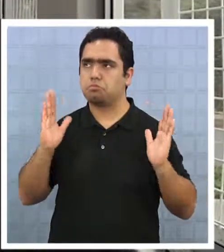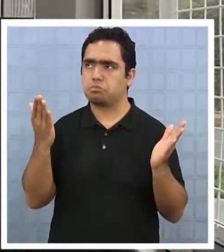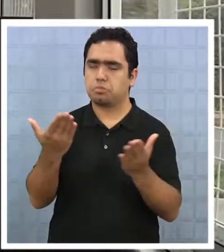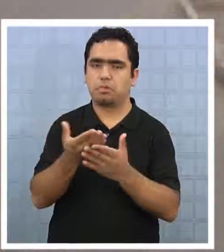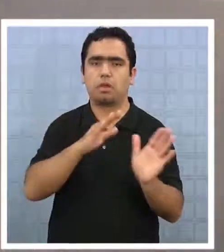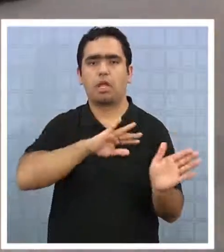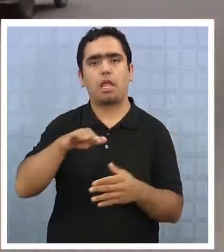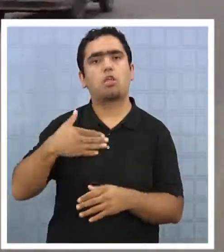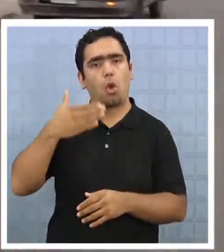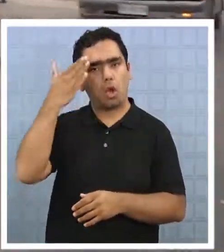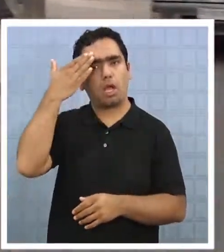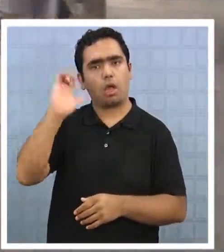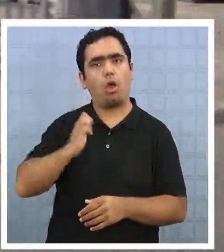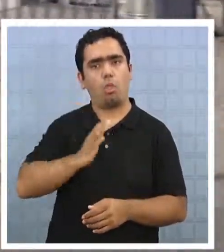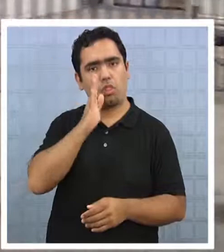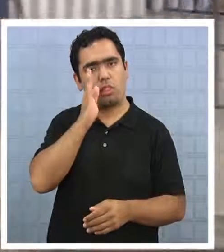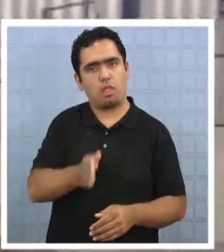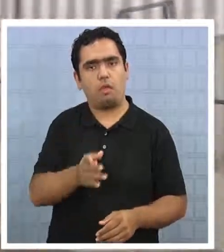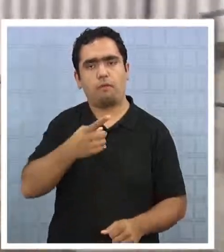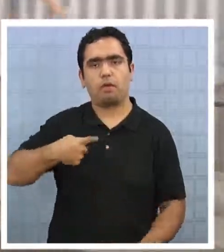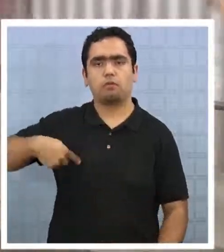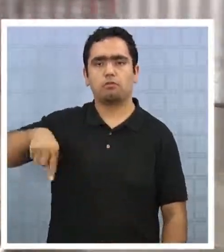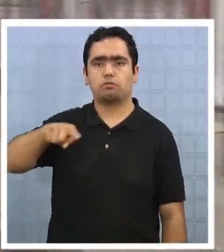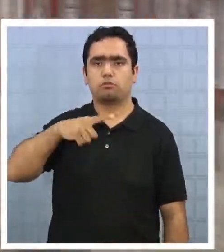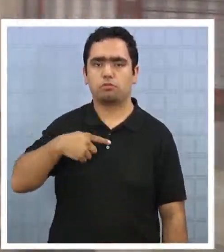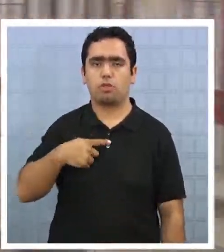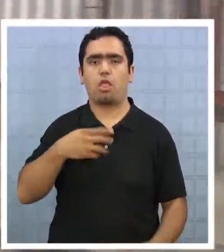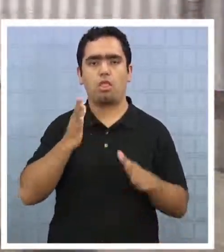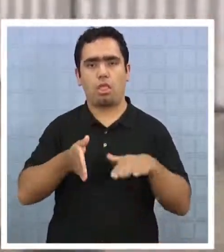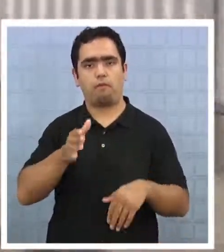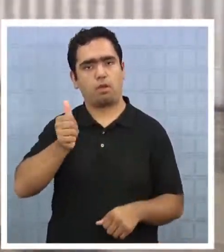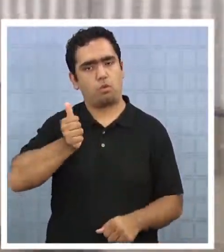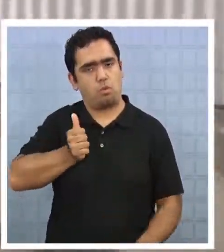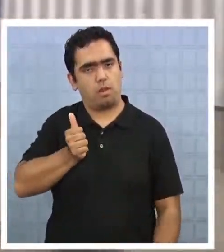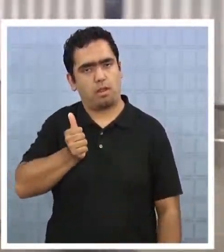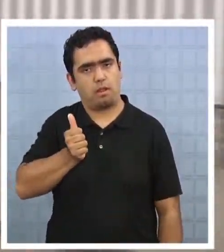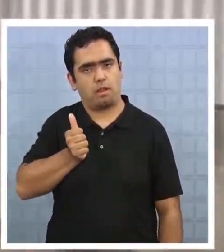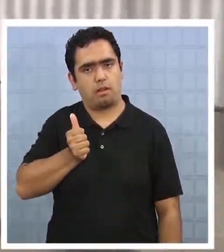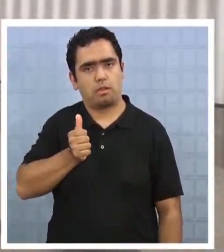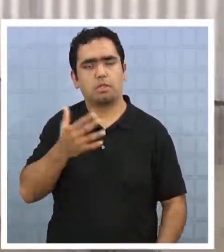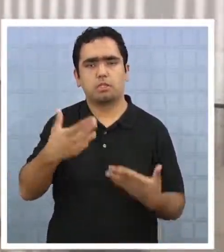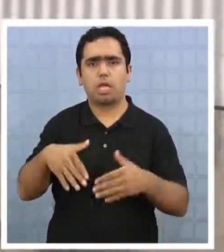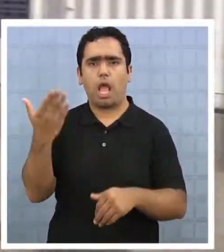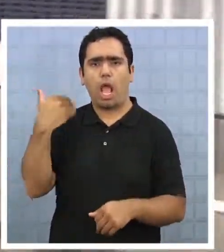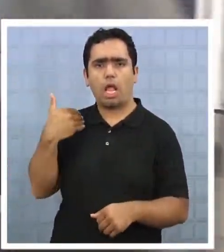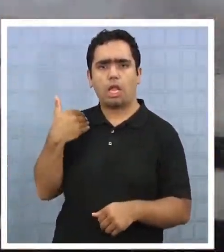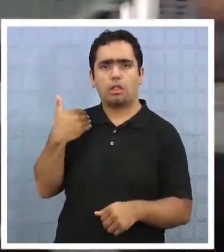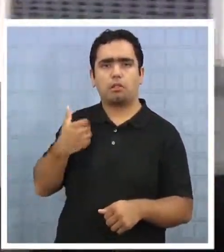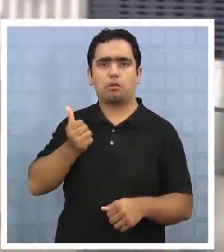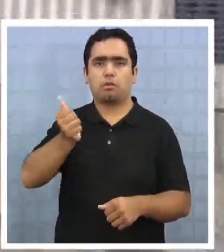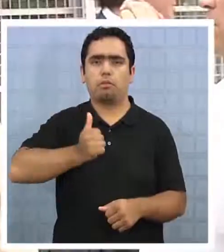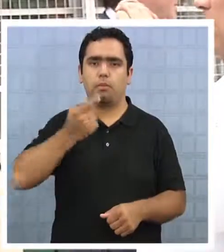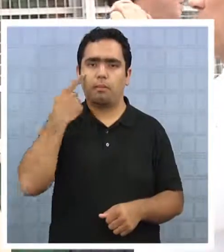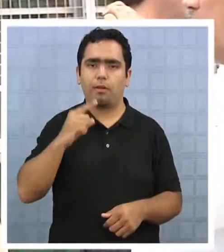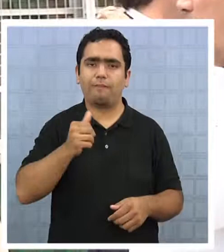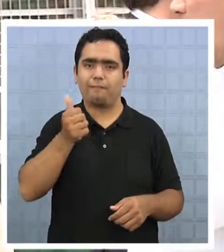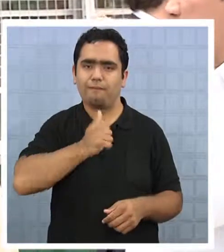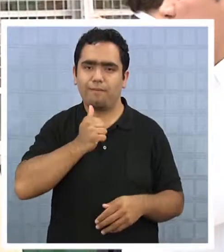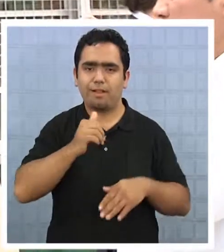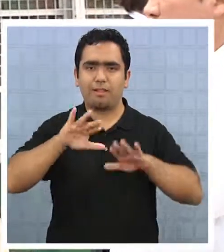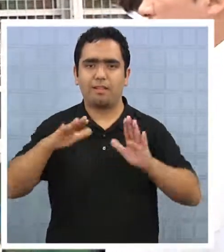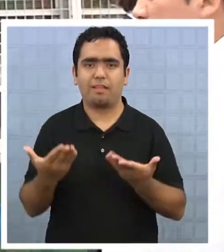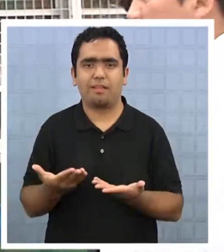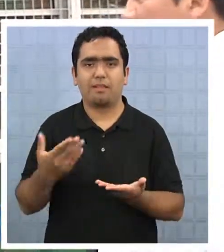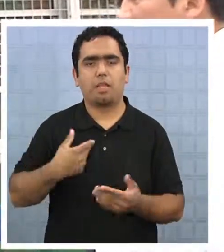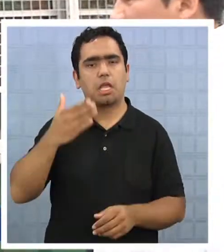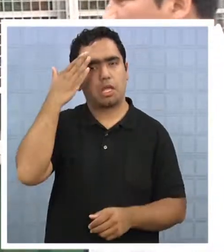mantener este sector más tranquilo. Creo que tenemos un deber hacia la comunidad que tenemos que cumplir y que hemos cumplido en el pasado, pero no, a lo mejor